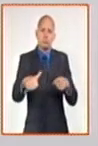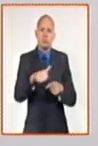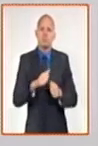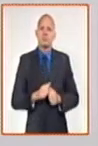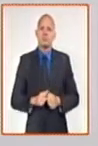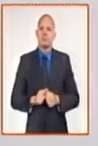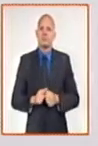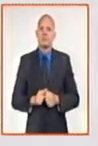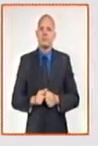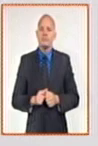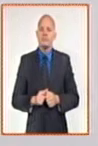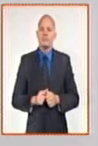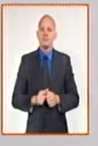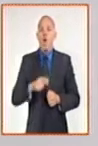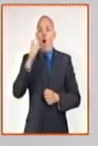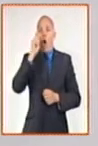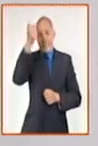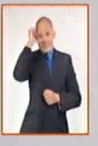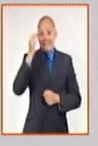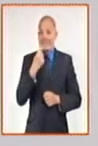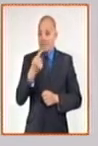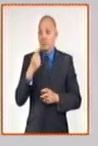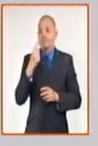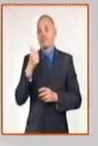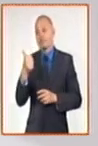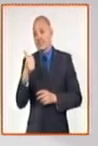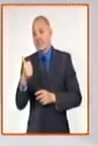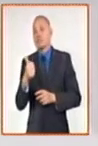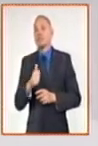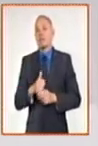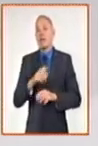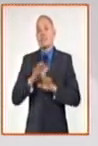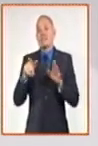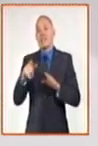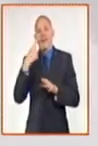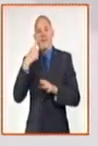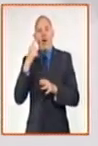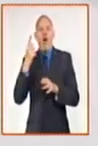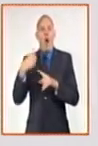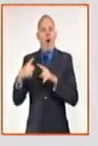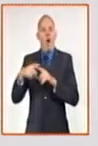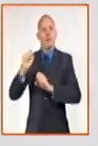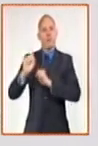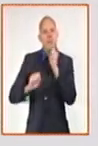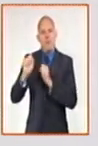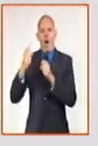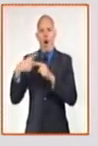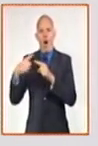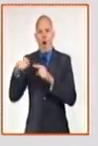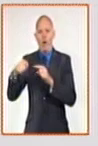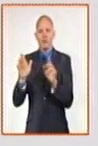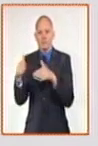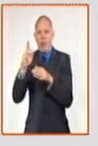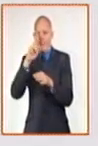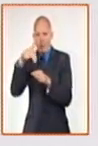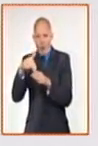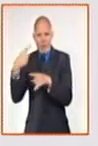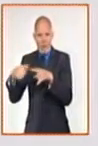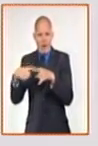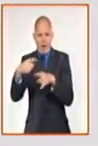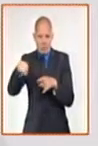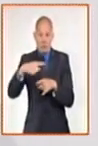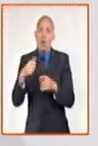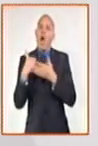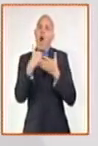al sistema. Fue clave para poder levantar las termoeléctricas, pero está limitada precisamente también por el tema que se ha